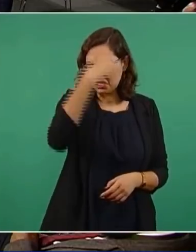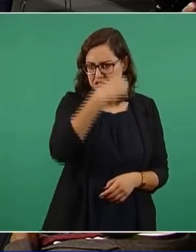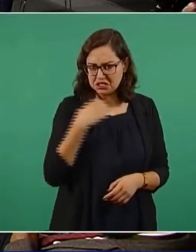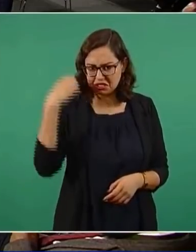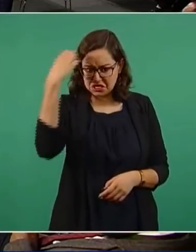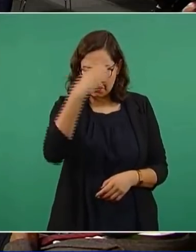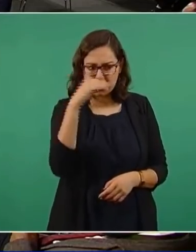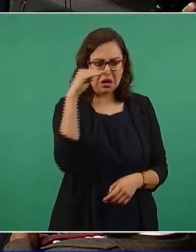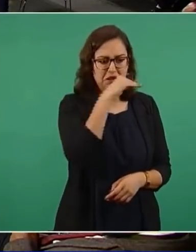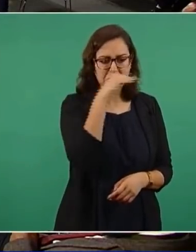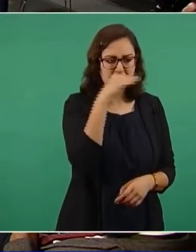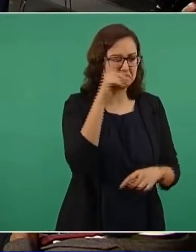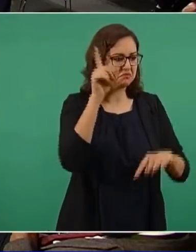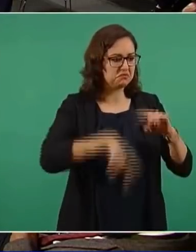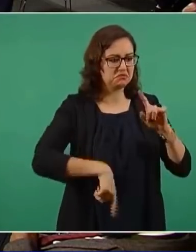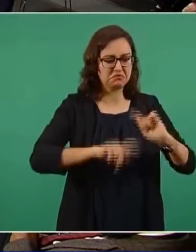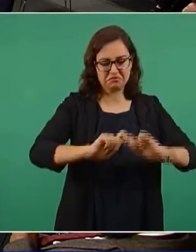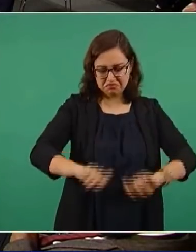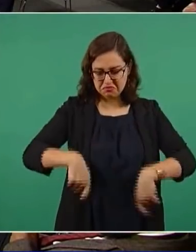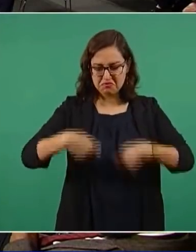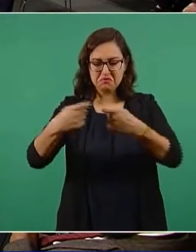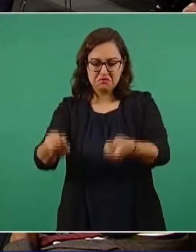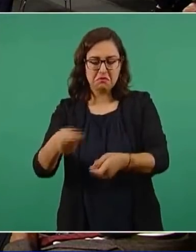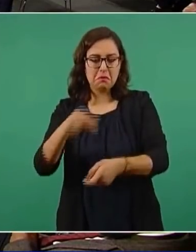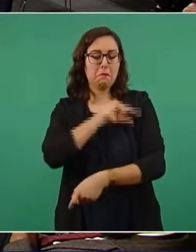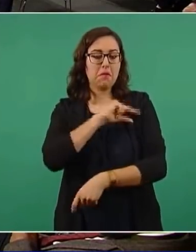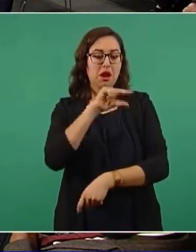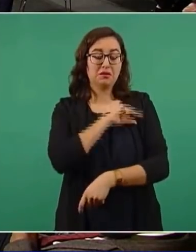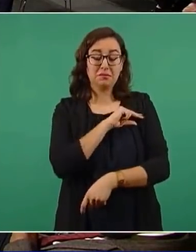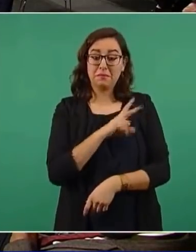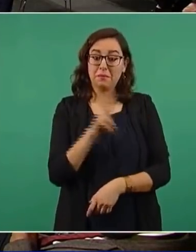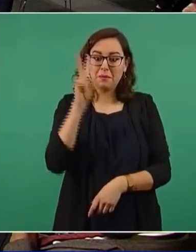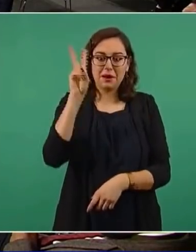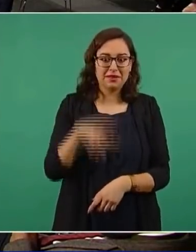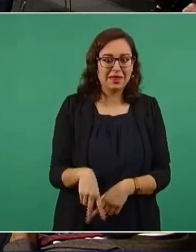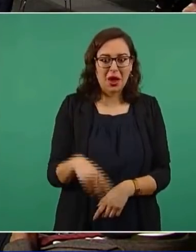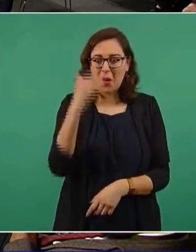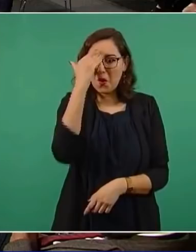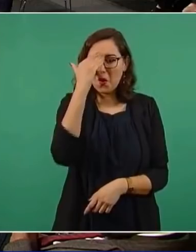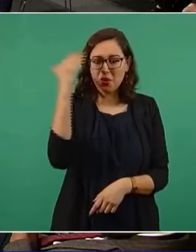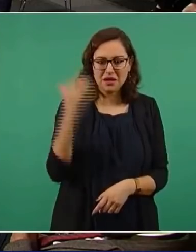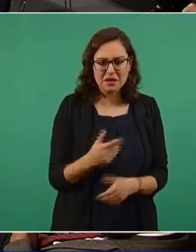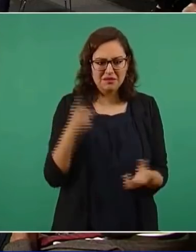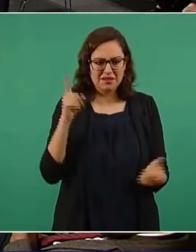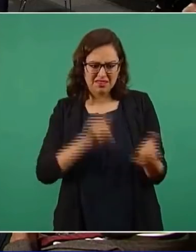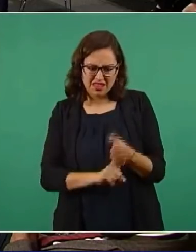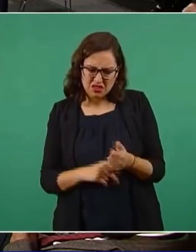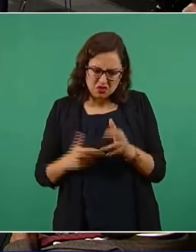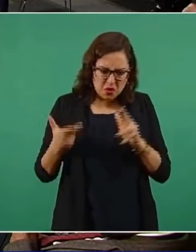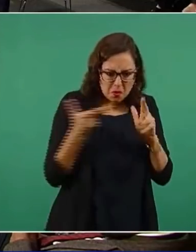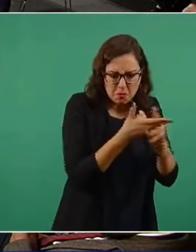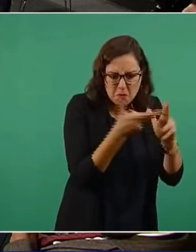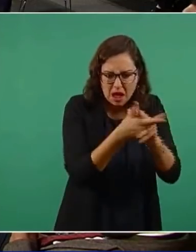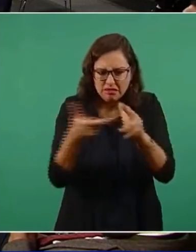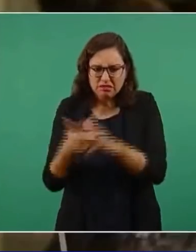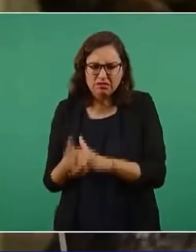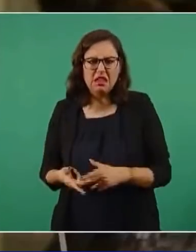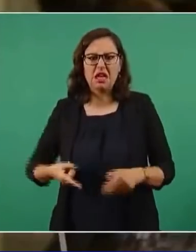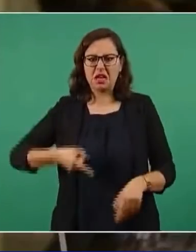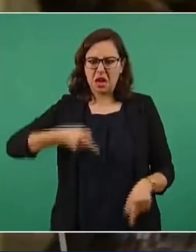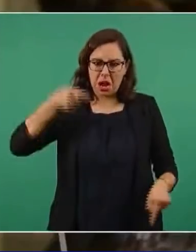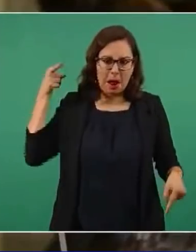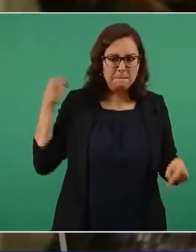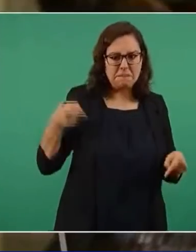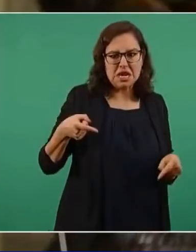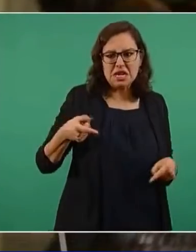yo que viví y que investigué este tema. Había asesinatos, homicidios, traiciones, amenazas de muerte por la